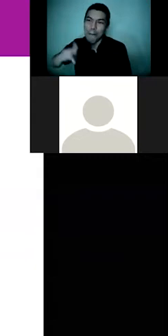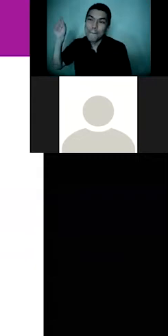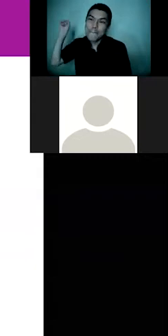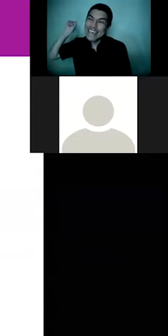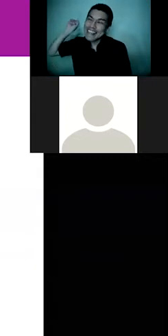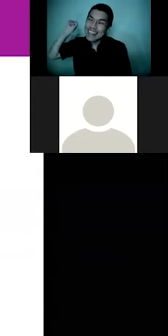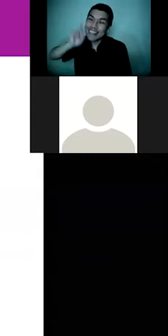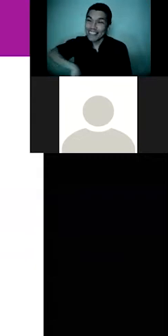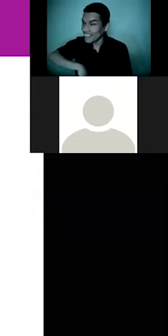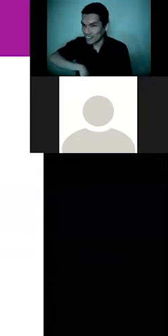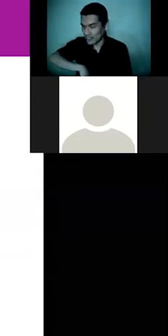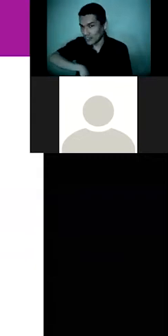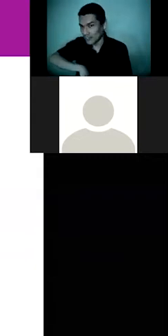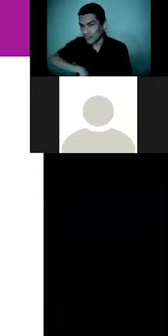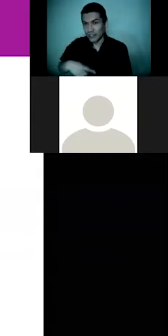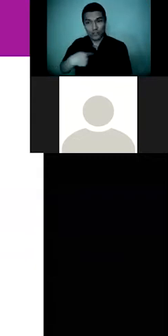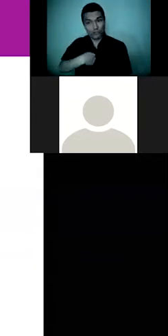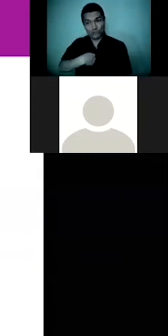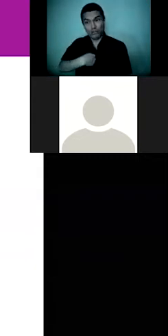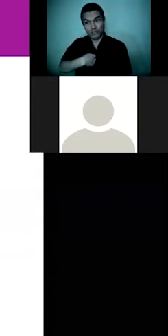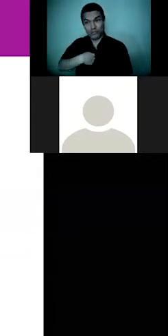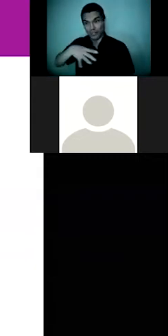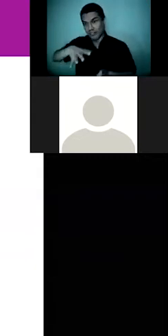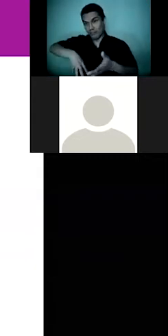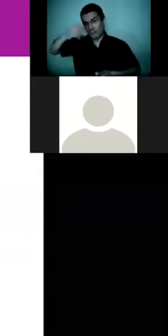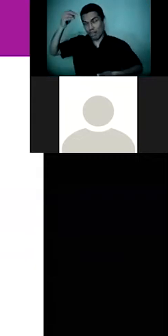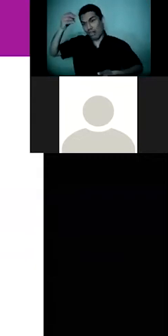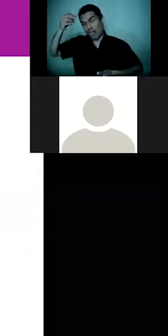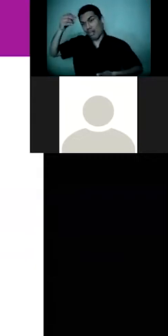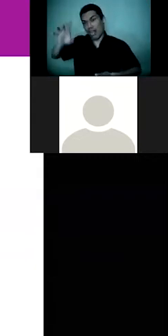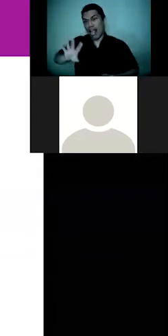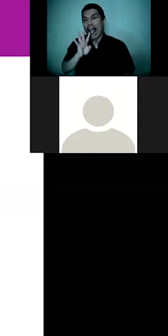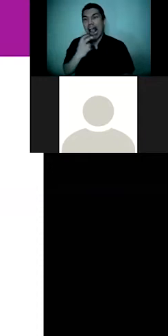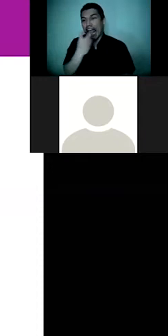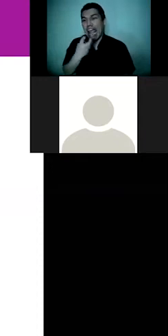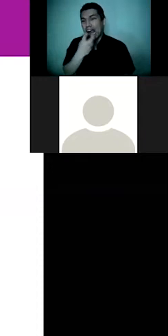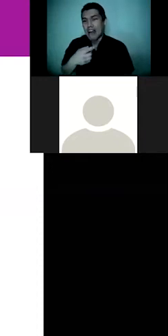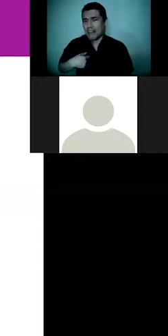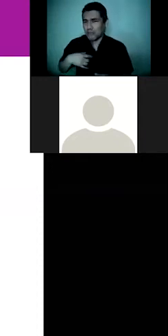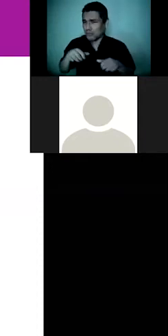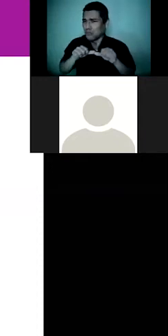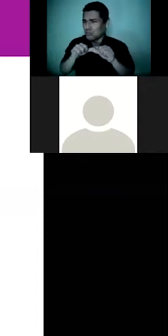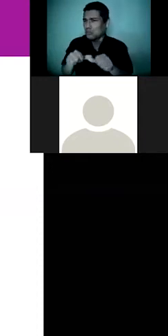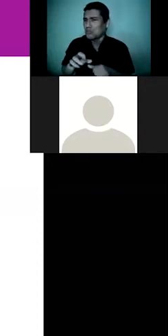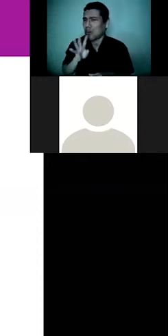una mentira. Una gran mentira, no tiene nada que ver. Yo aprendí lengua de señas